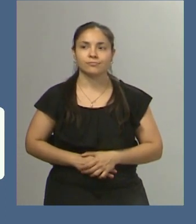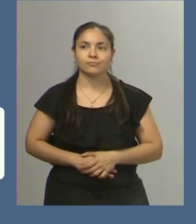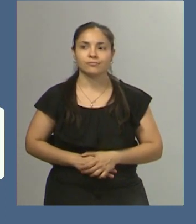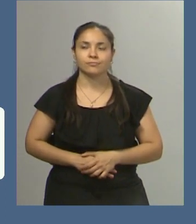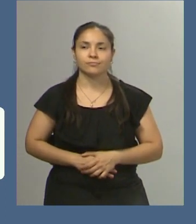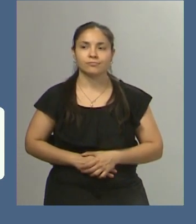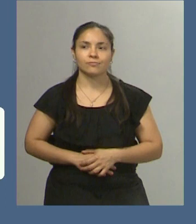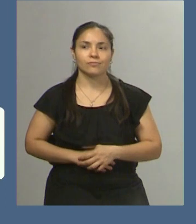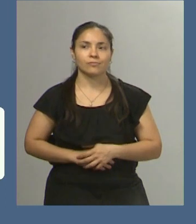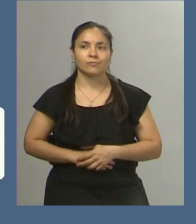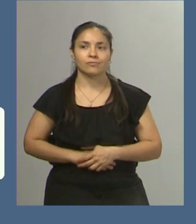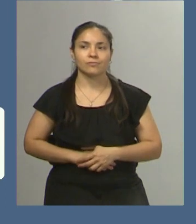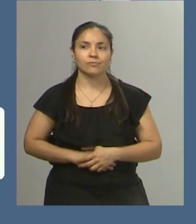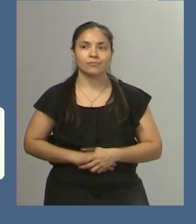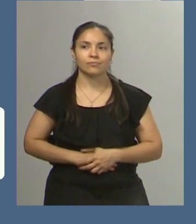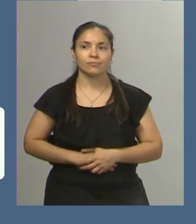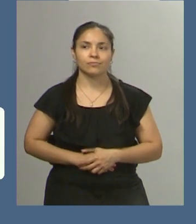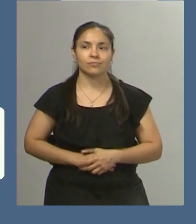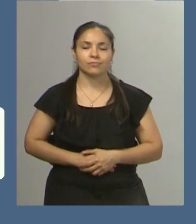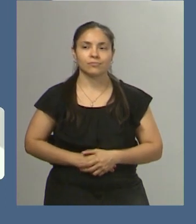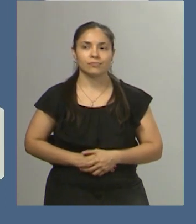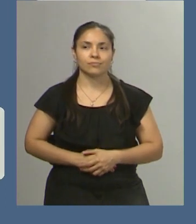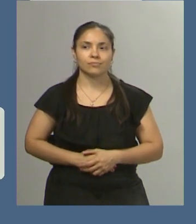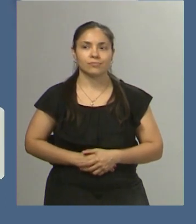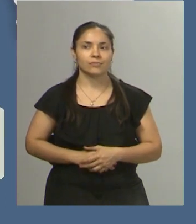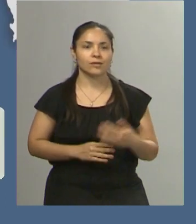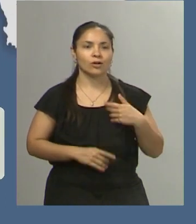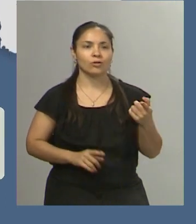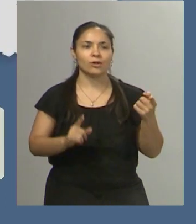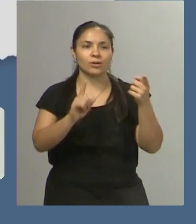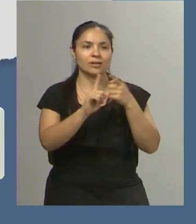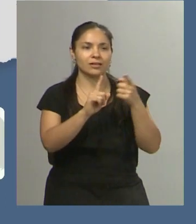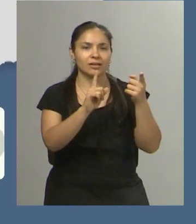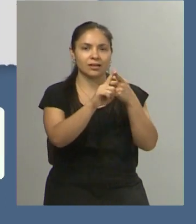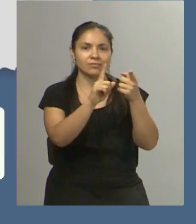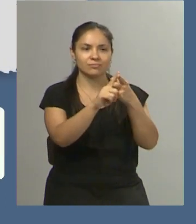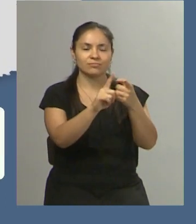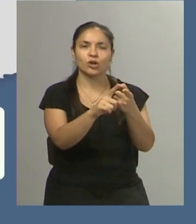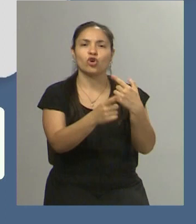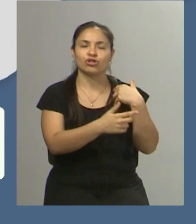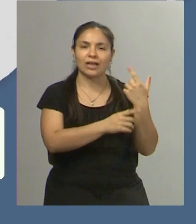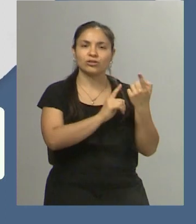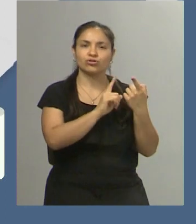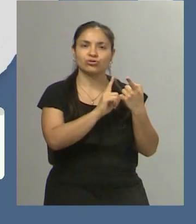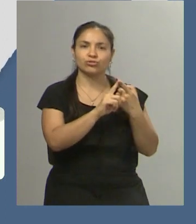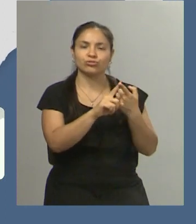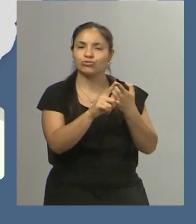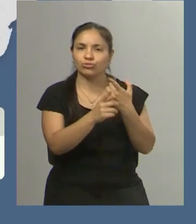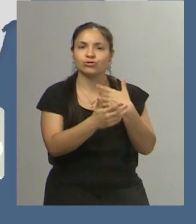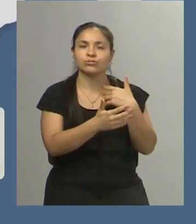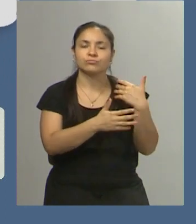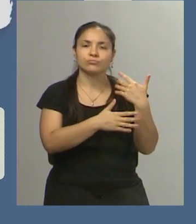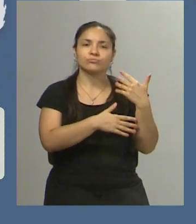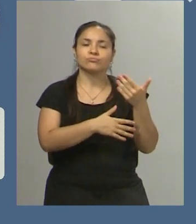Montevideo a través de la computadora directamente, en el sentido de que no